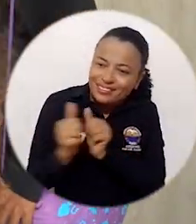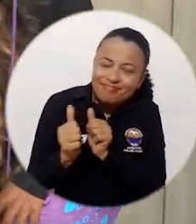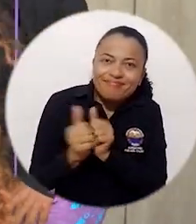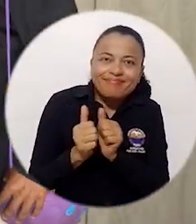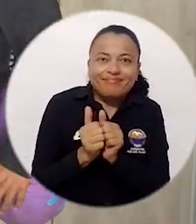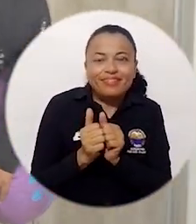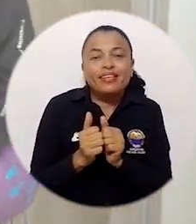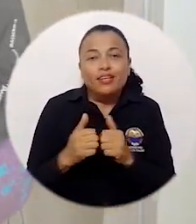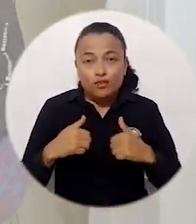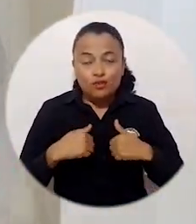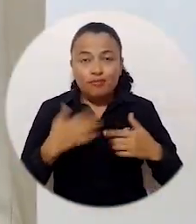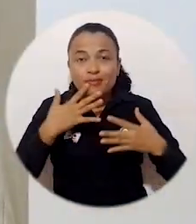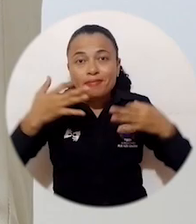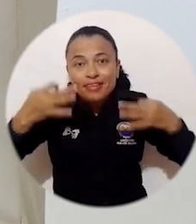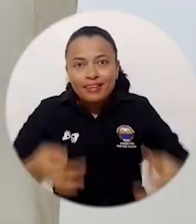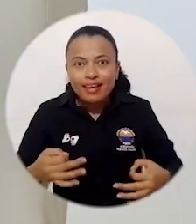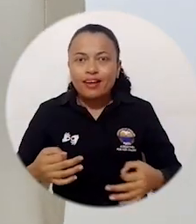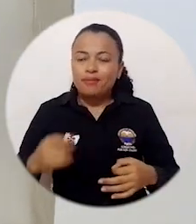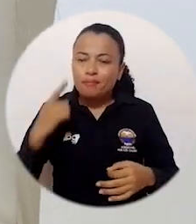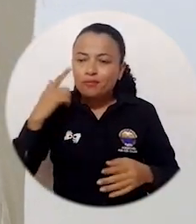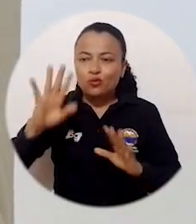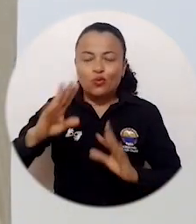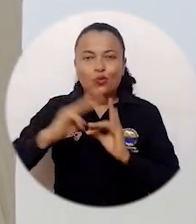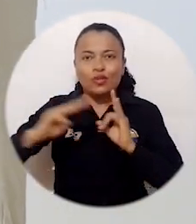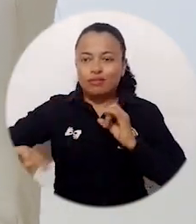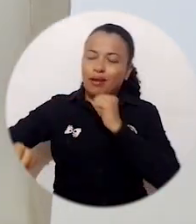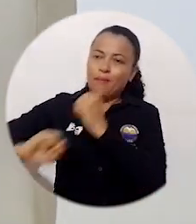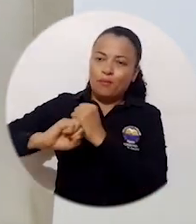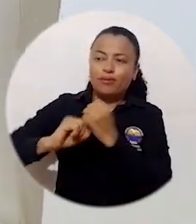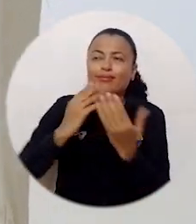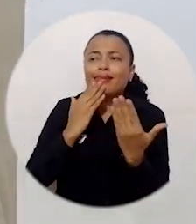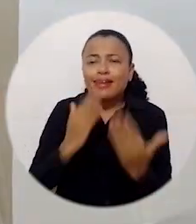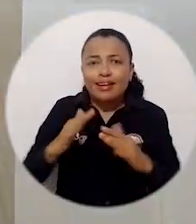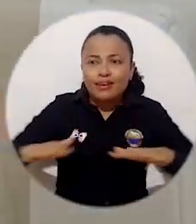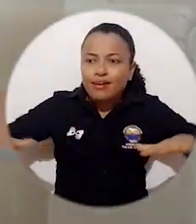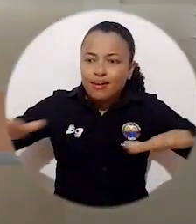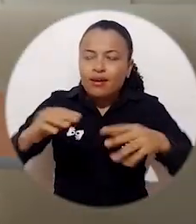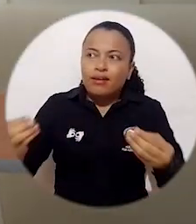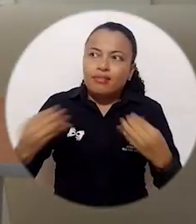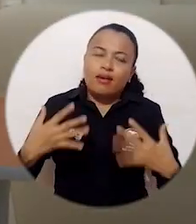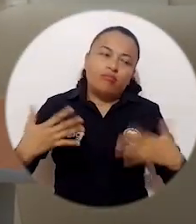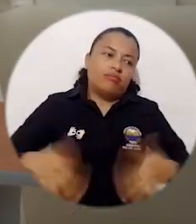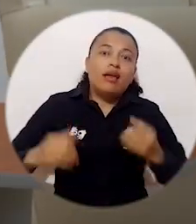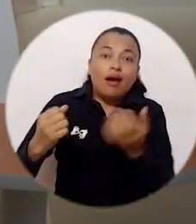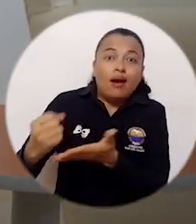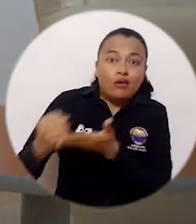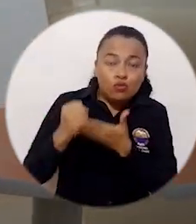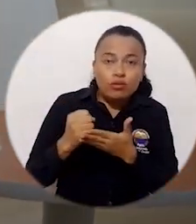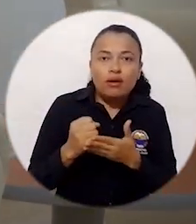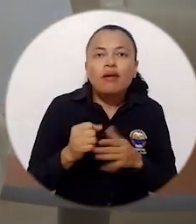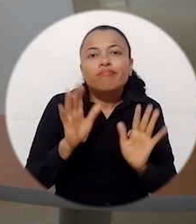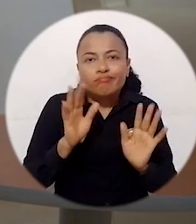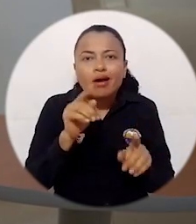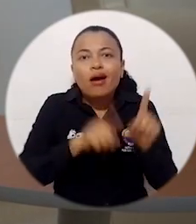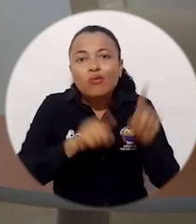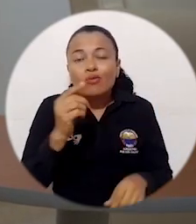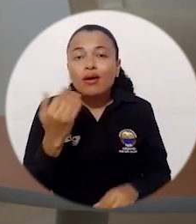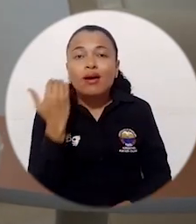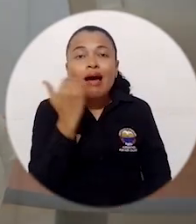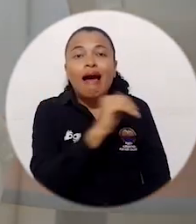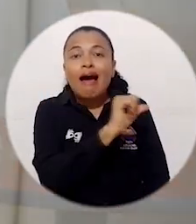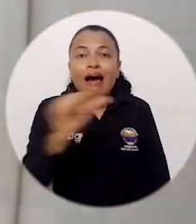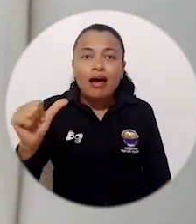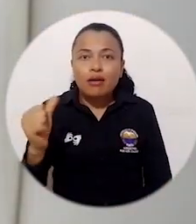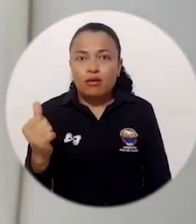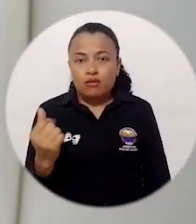y el asiento demasiado apoyo si agradezco Estos espacios porque es una ayuda más hay muchas mujeres que son